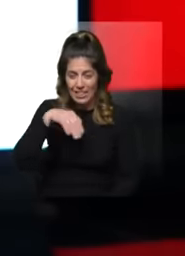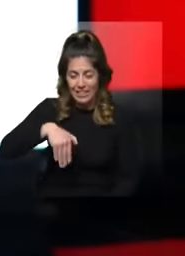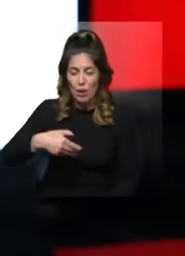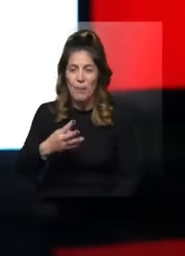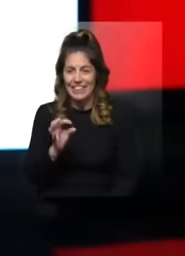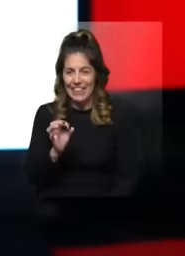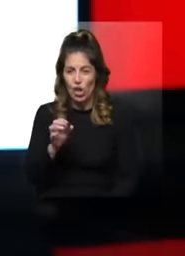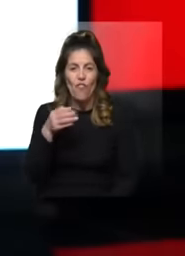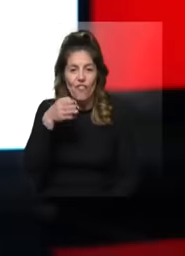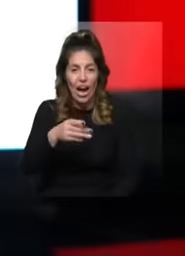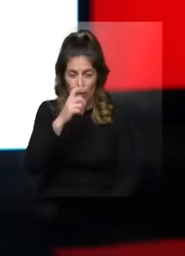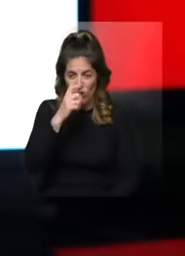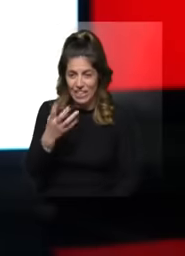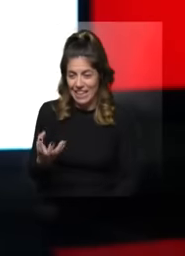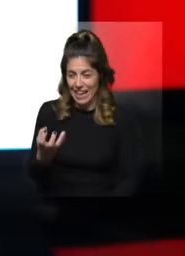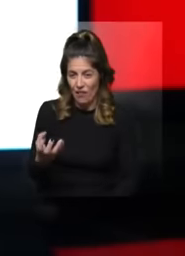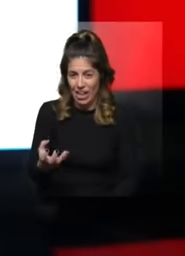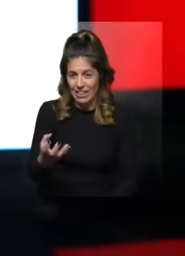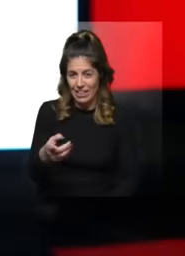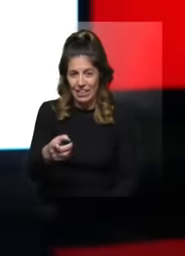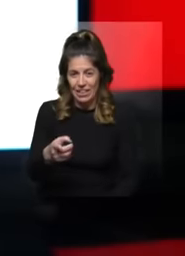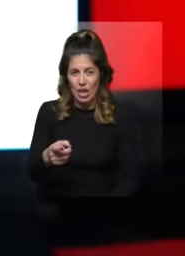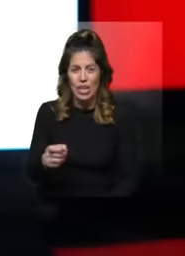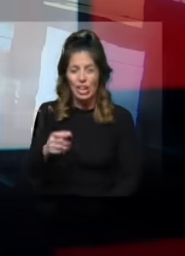me lo traigo para completar tres